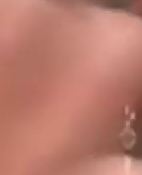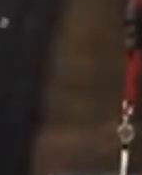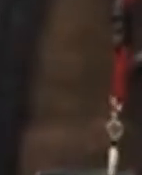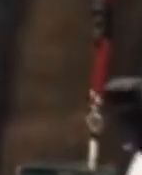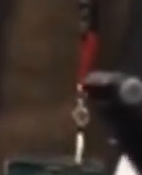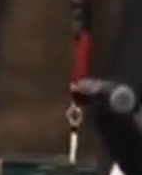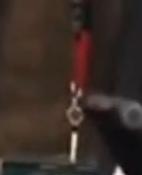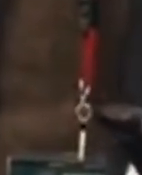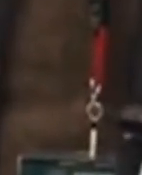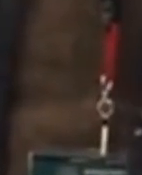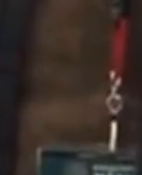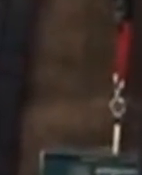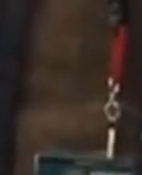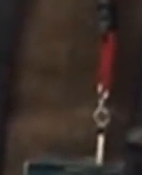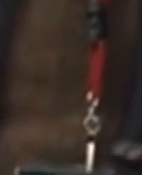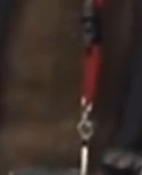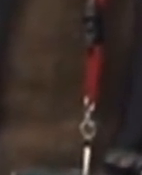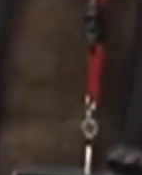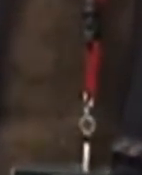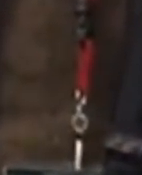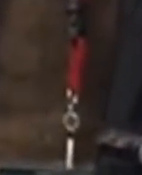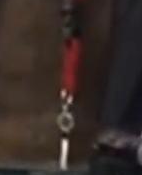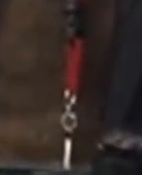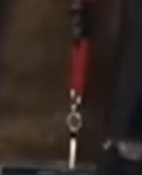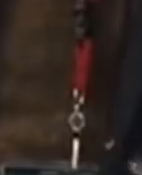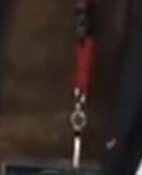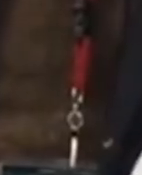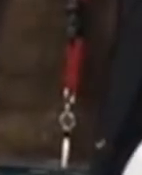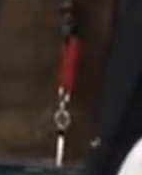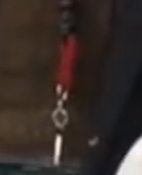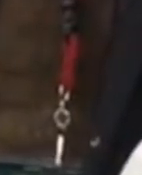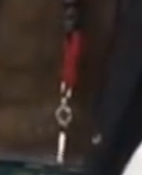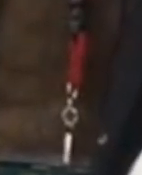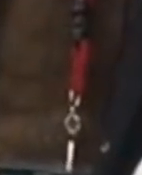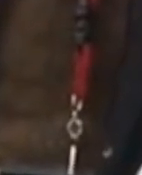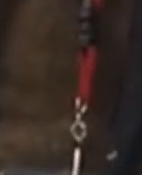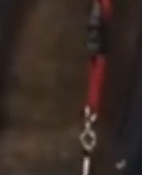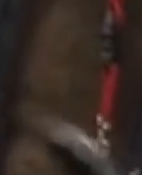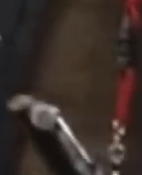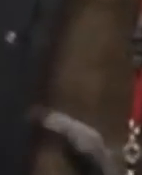presidente. podía llegar a ellos, porque ni modo que ellos